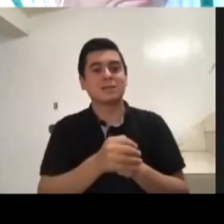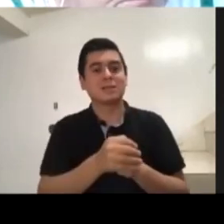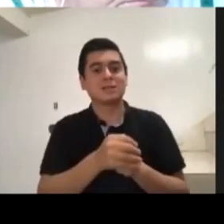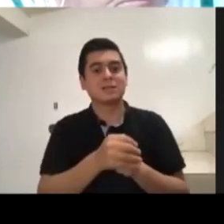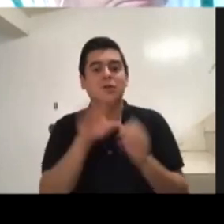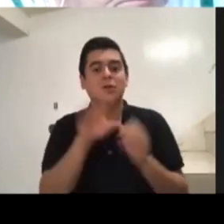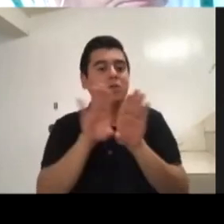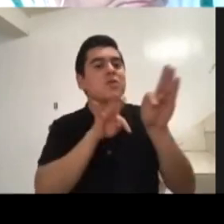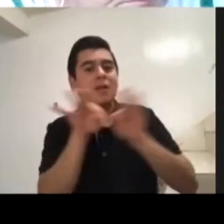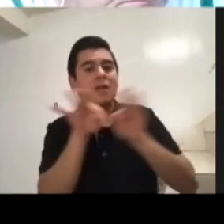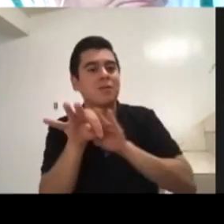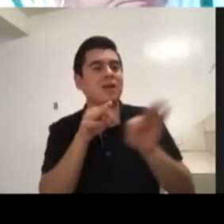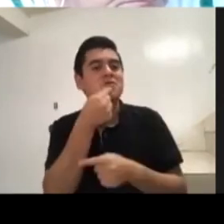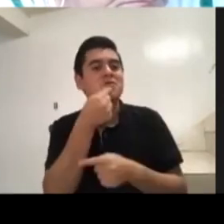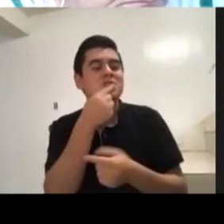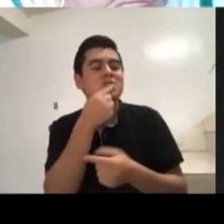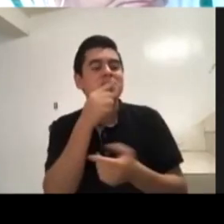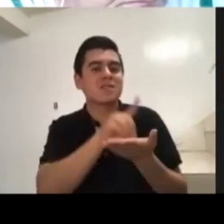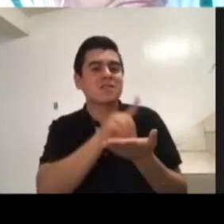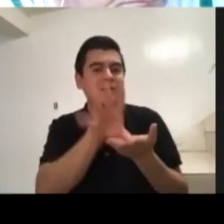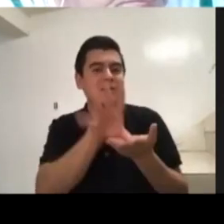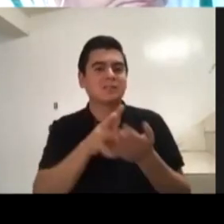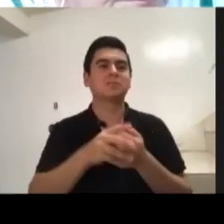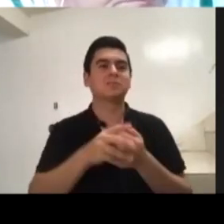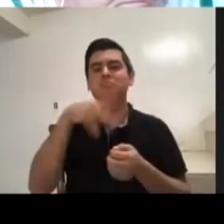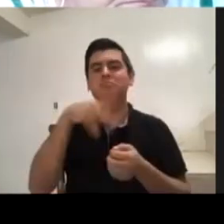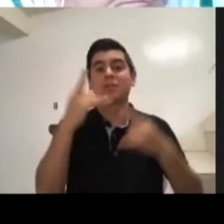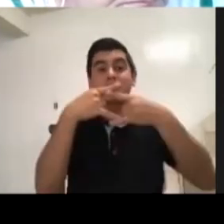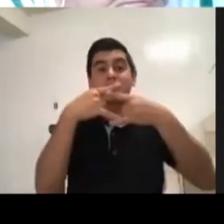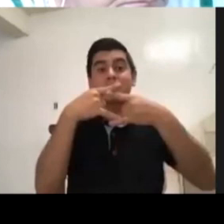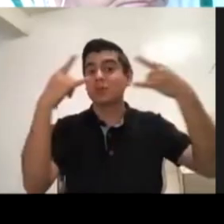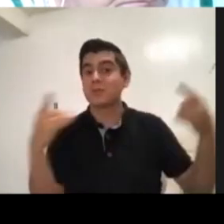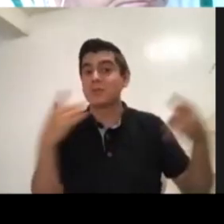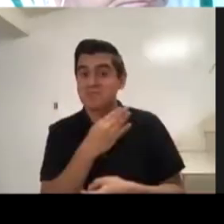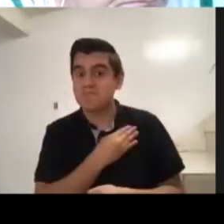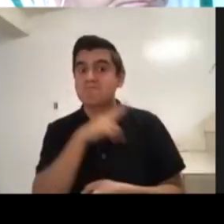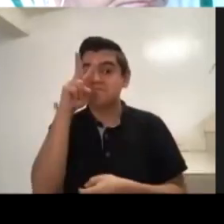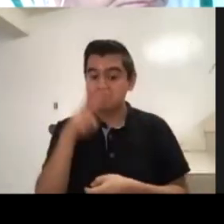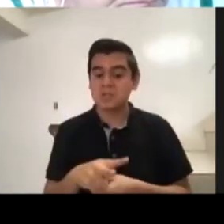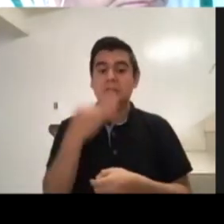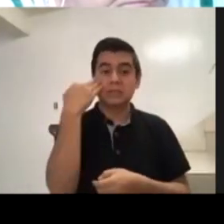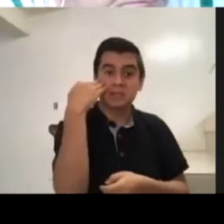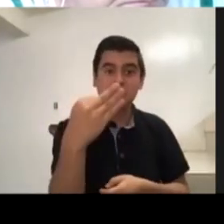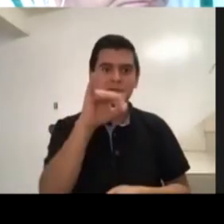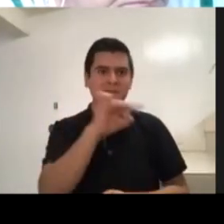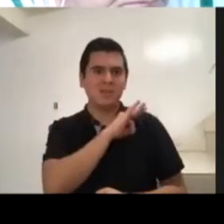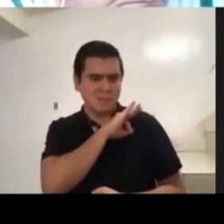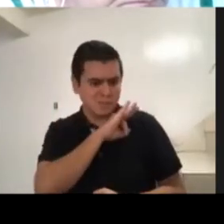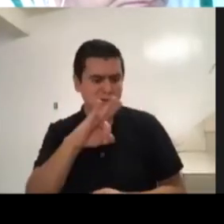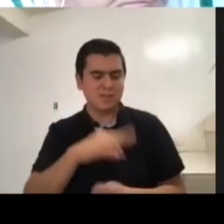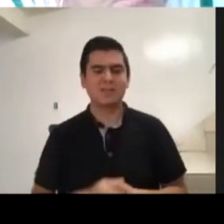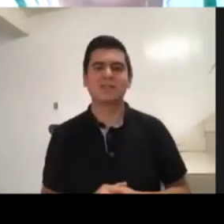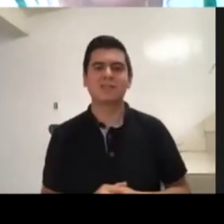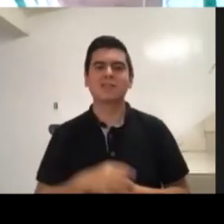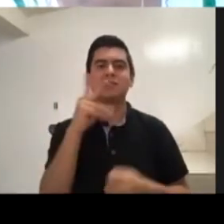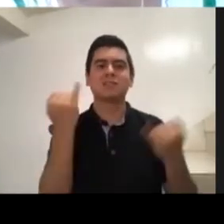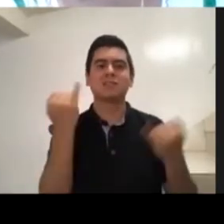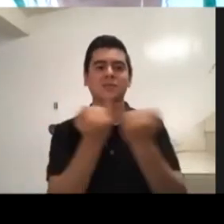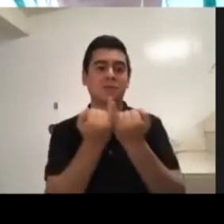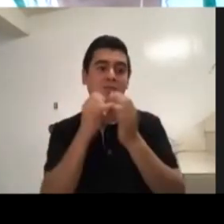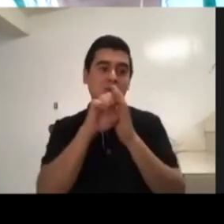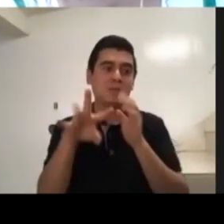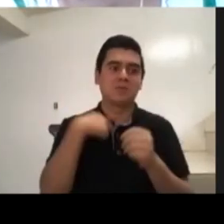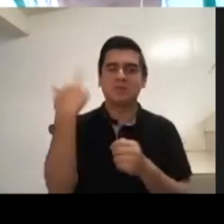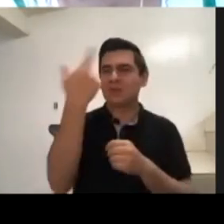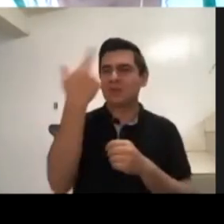suceden historias muy, muy buenas que ponen, que dan testimonio de que es posible. El último que recuerdo,